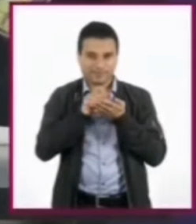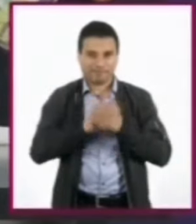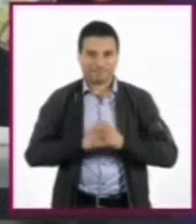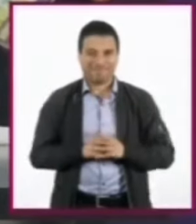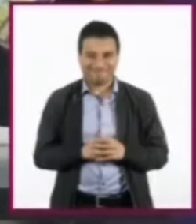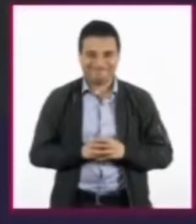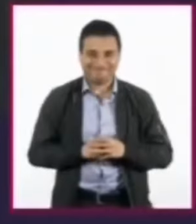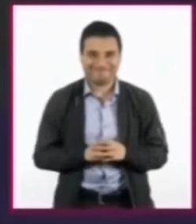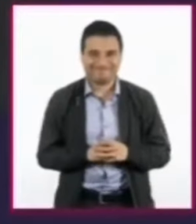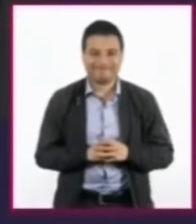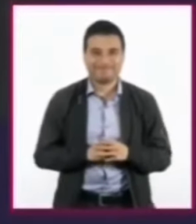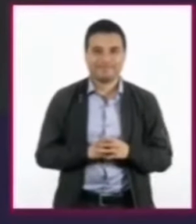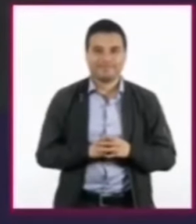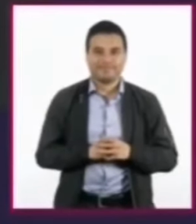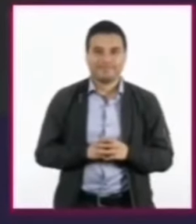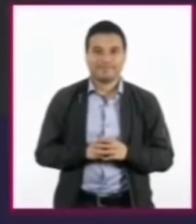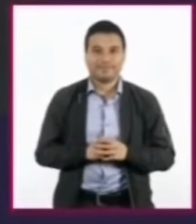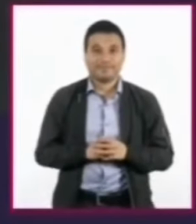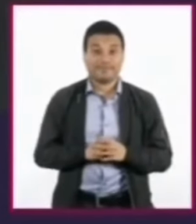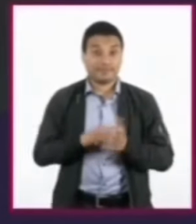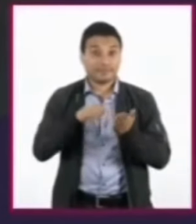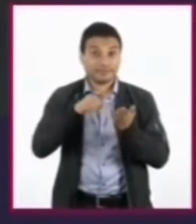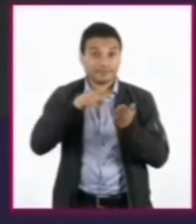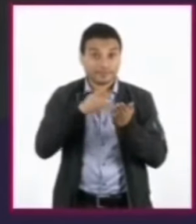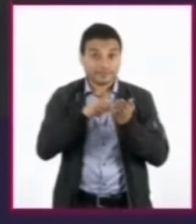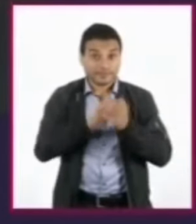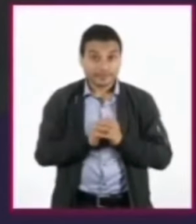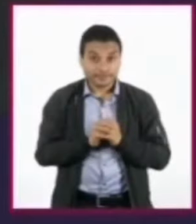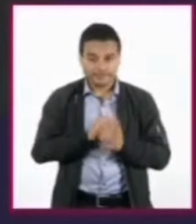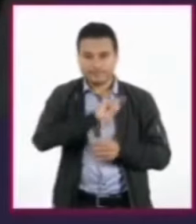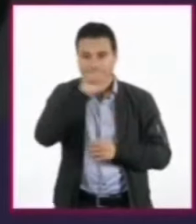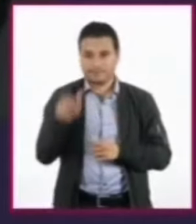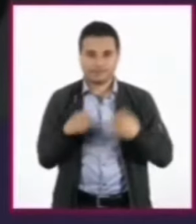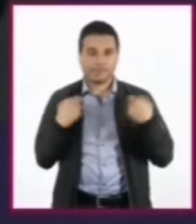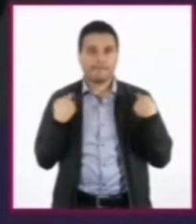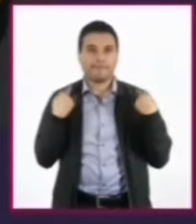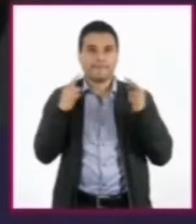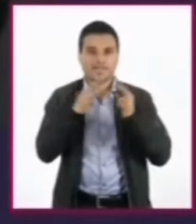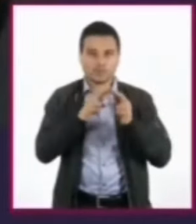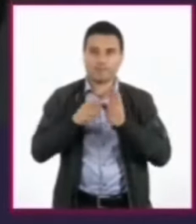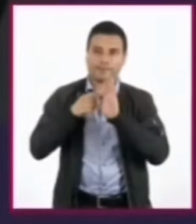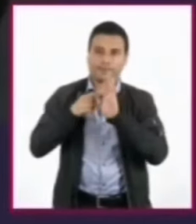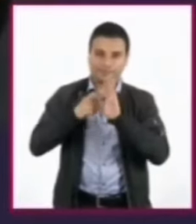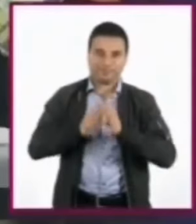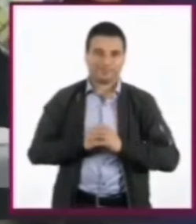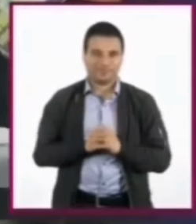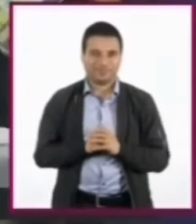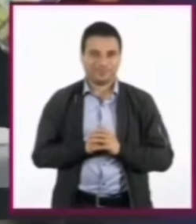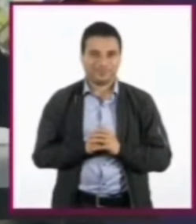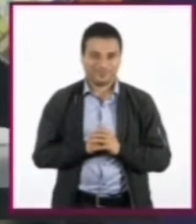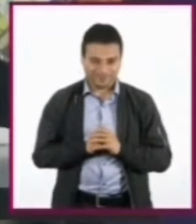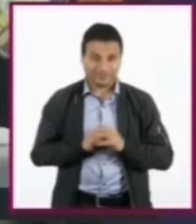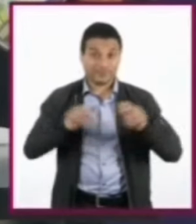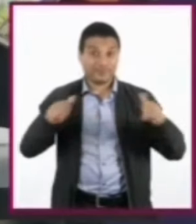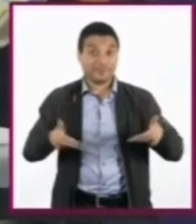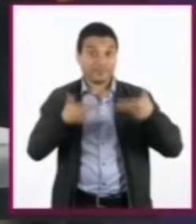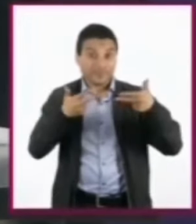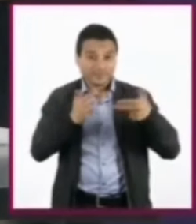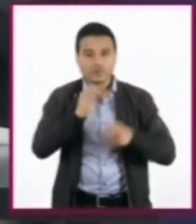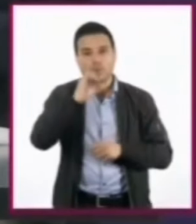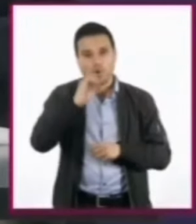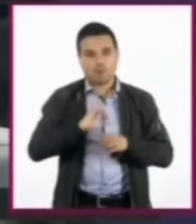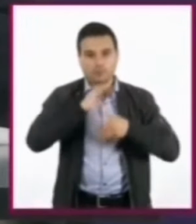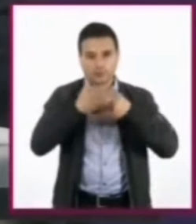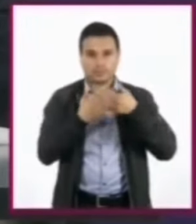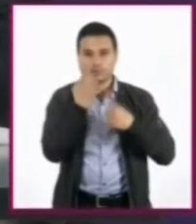estado trabajando, los cuales mostrarán a su profesor en sus sesiones a distancia o al regreso a las aulas.